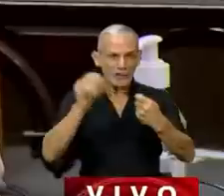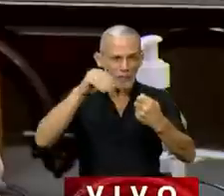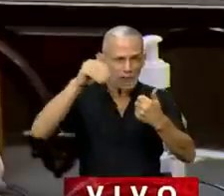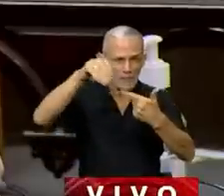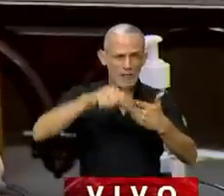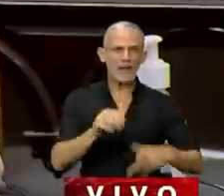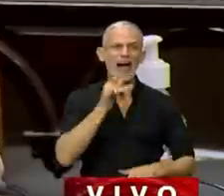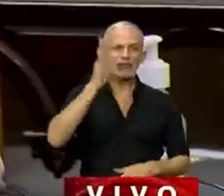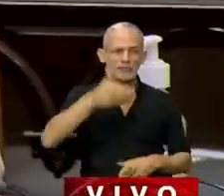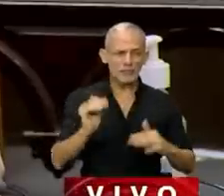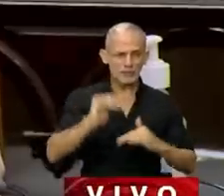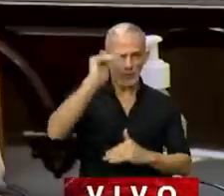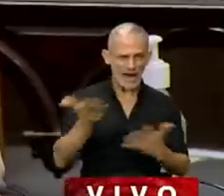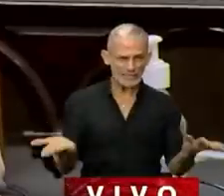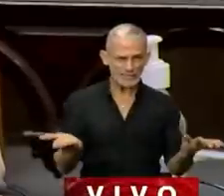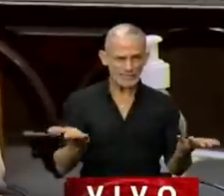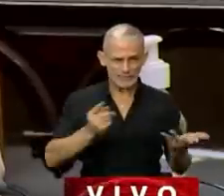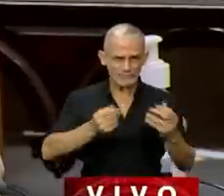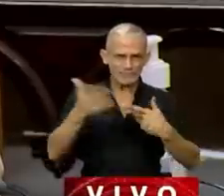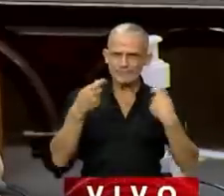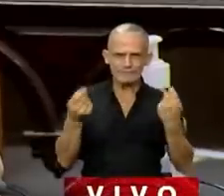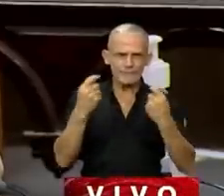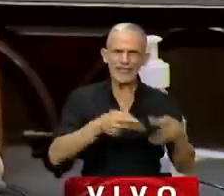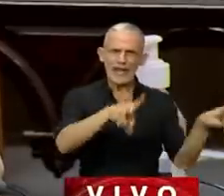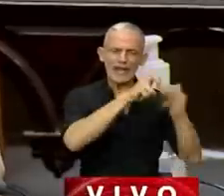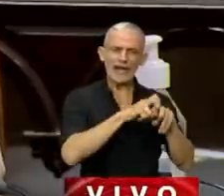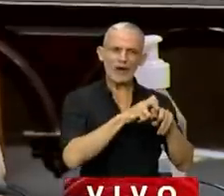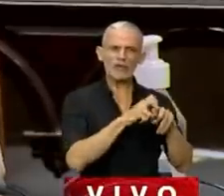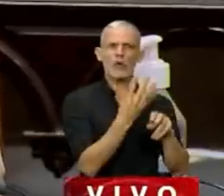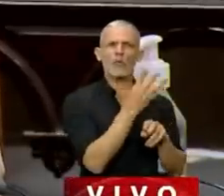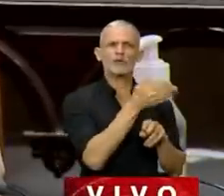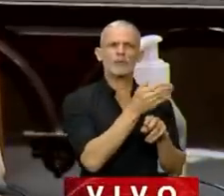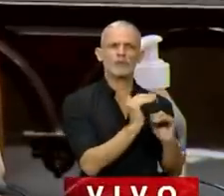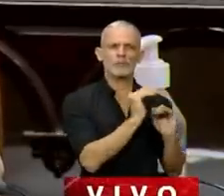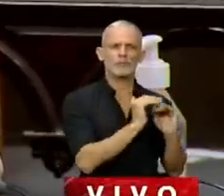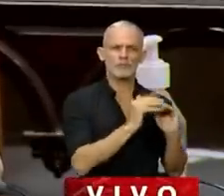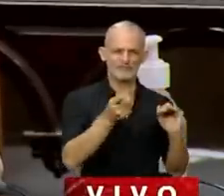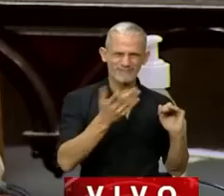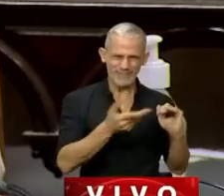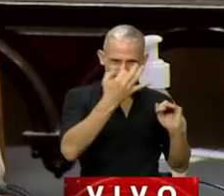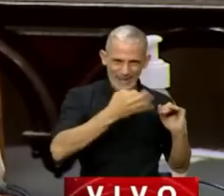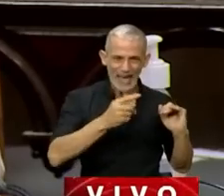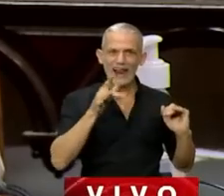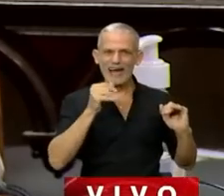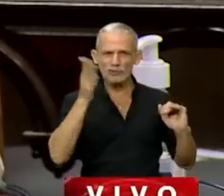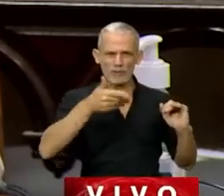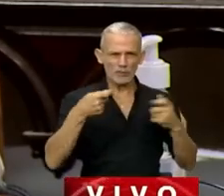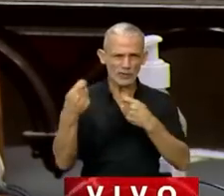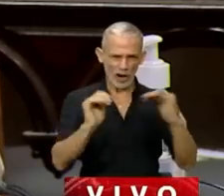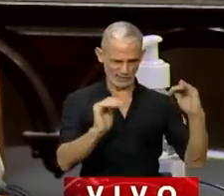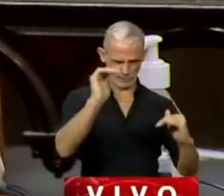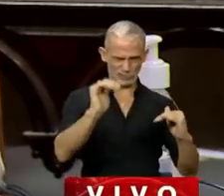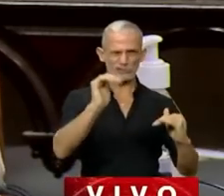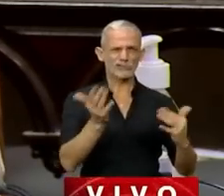público 14% en términos reales, mientras la recaudación creció al 4% en términos reales. Todo